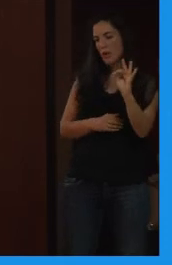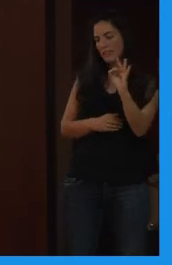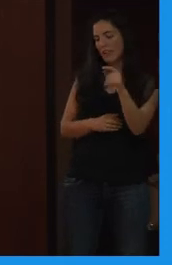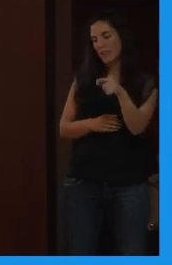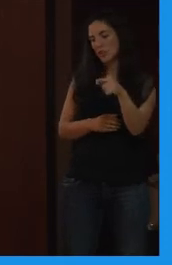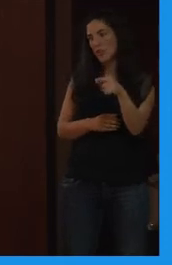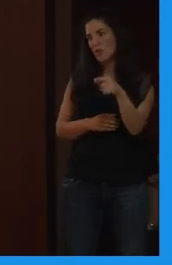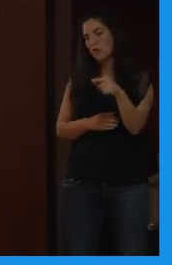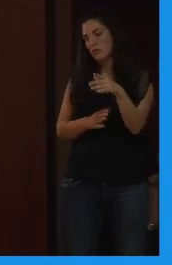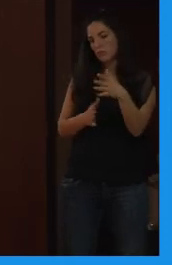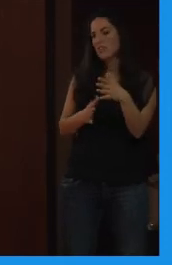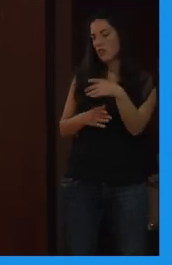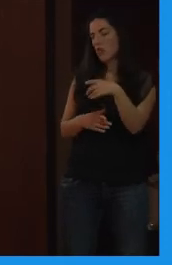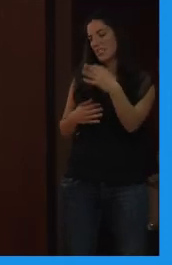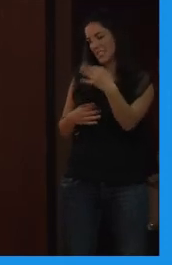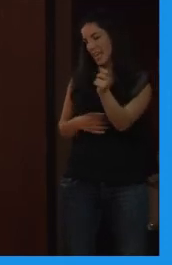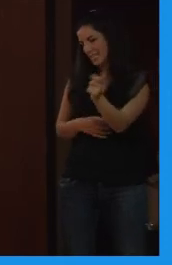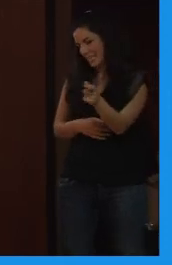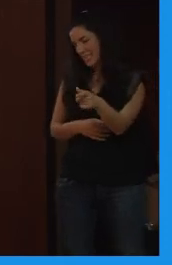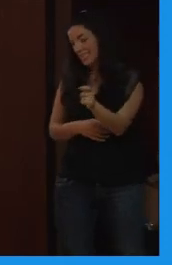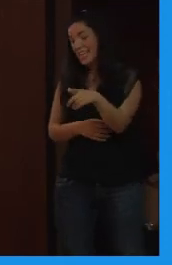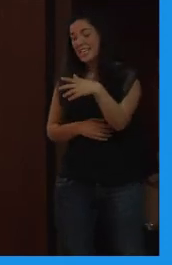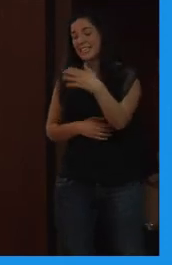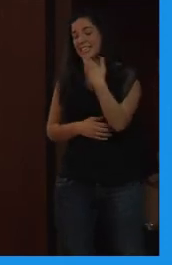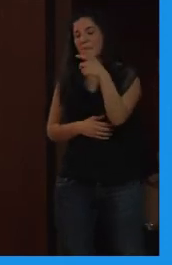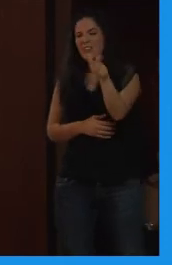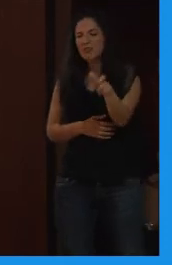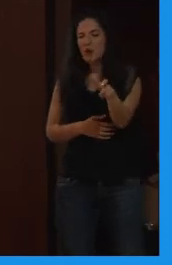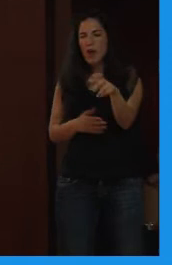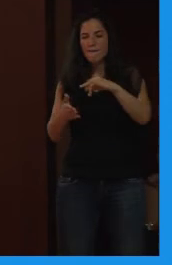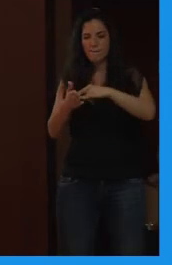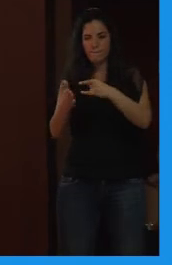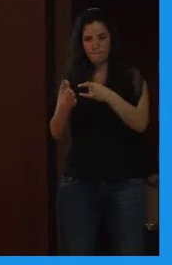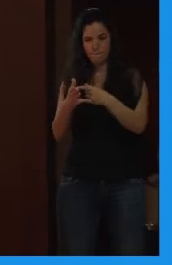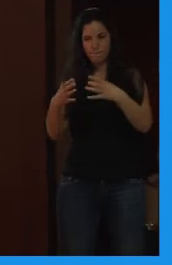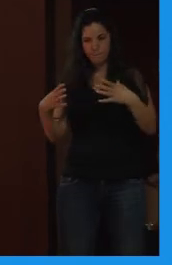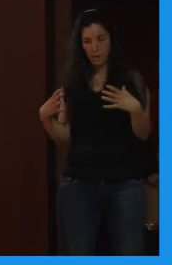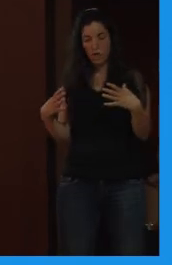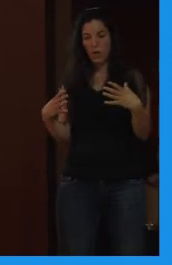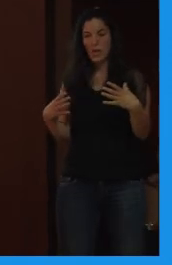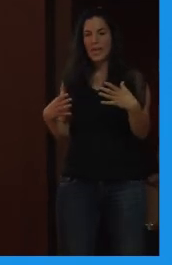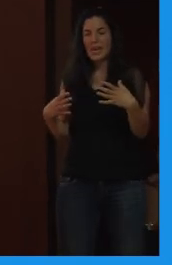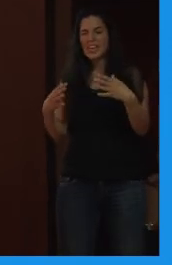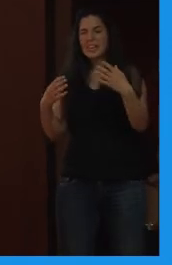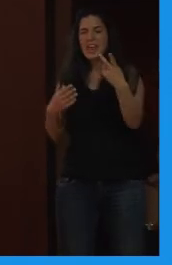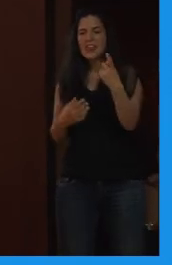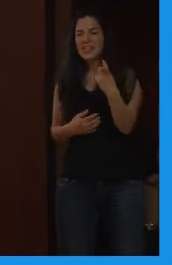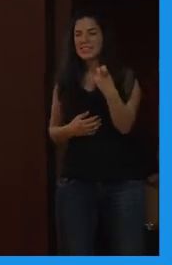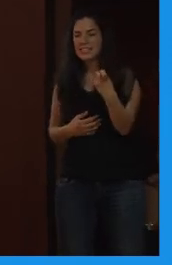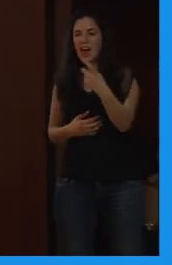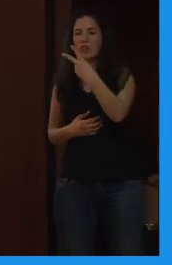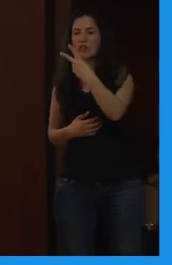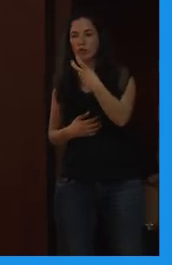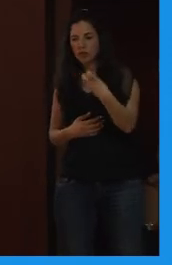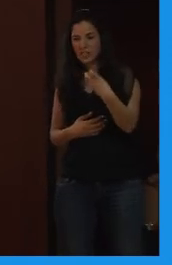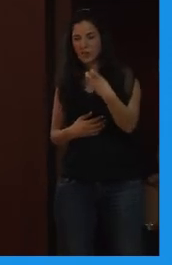las habituales. Si es una persona muy corpulenta o muy obesa, puede requerir 200 microgramos de